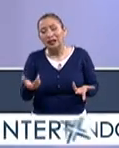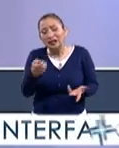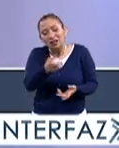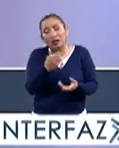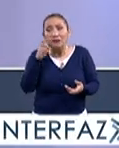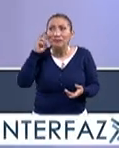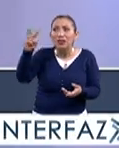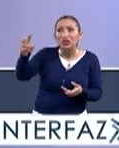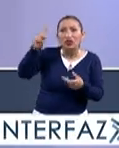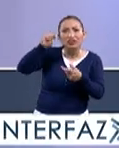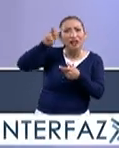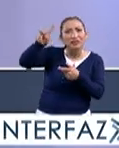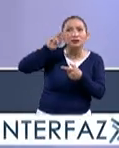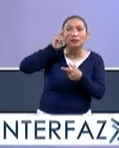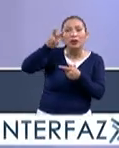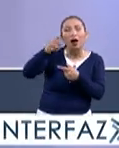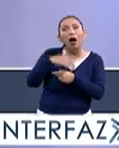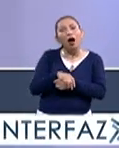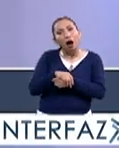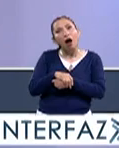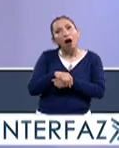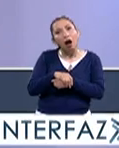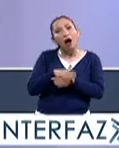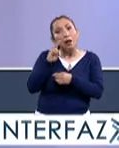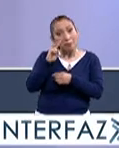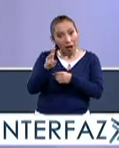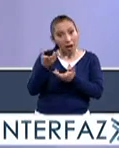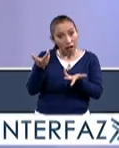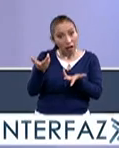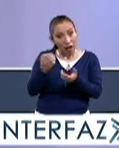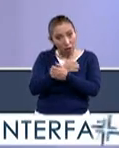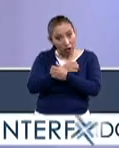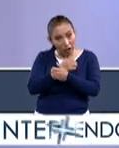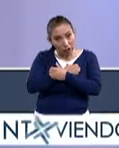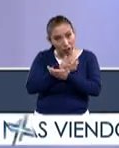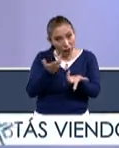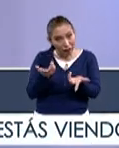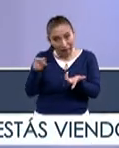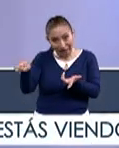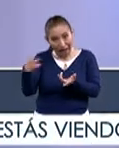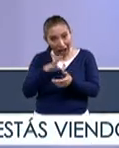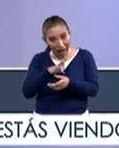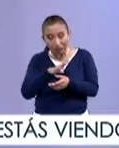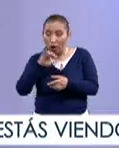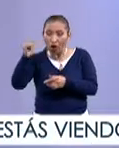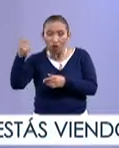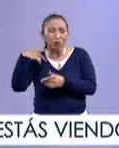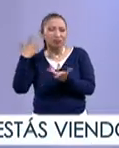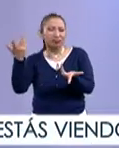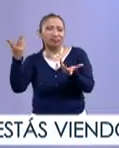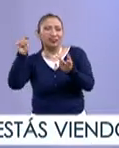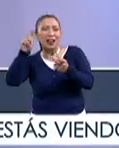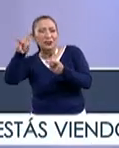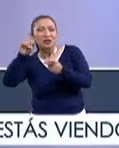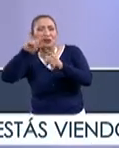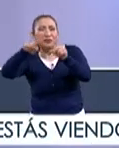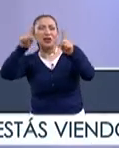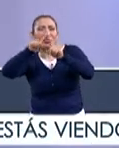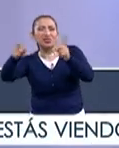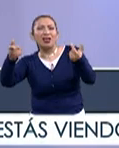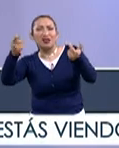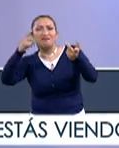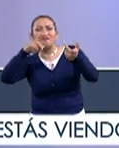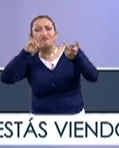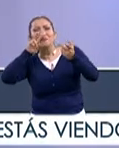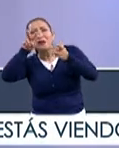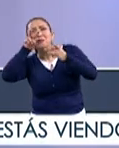¿qué están viendo en la televisión? No están viendo necesariamente televisión educativa, sino que ven otros programas con otras realidades.